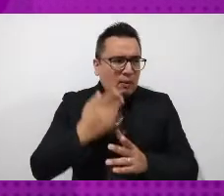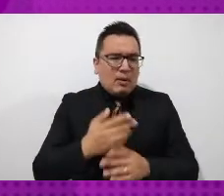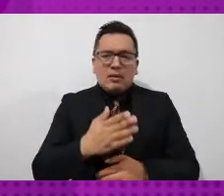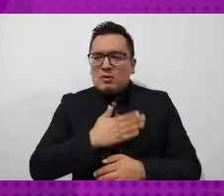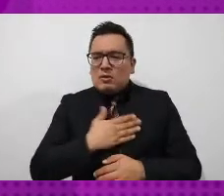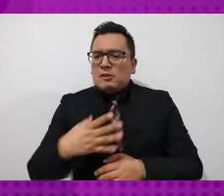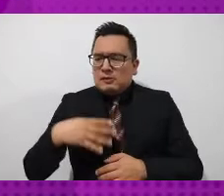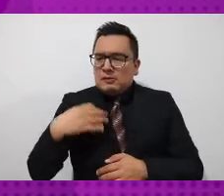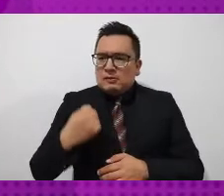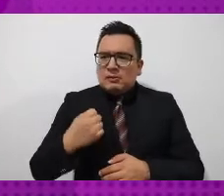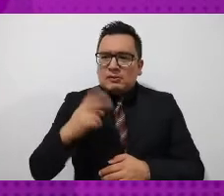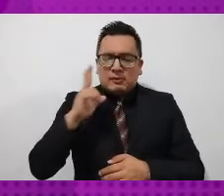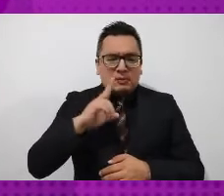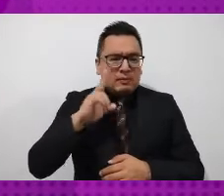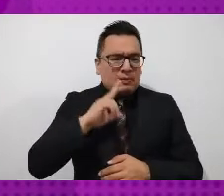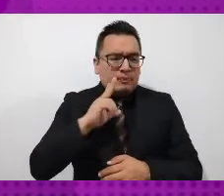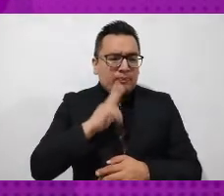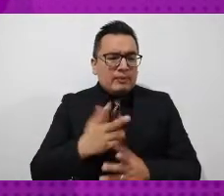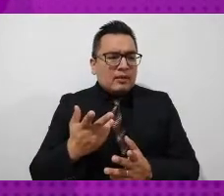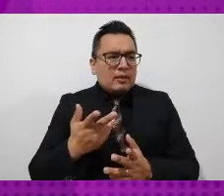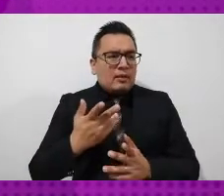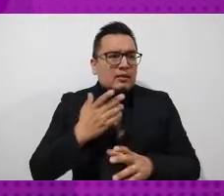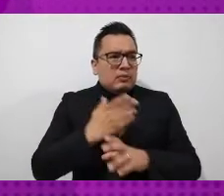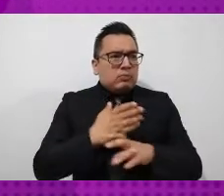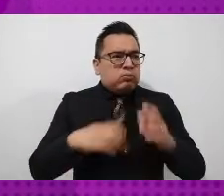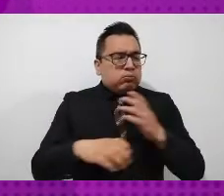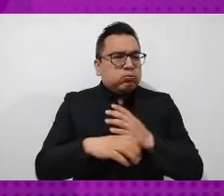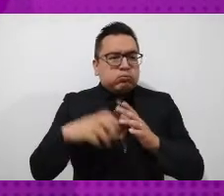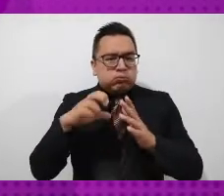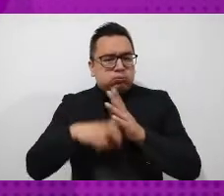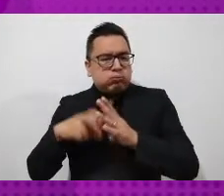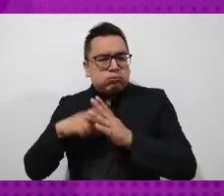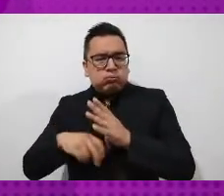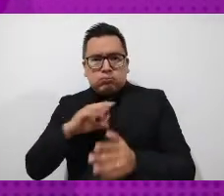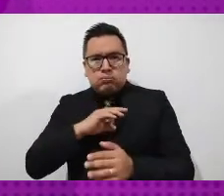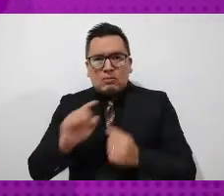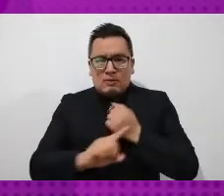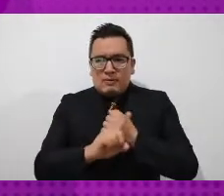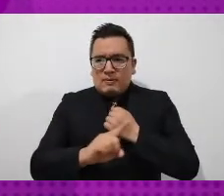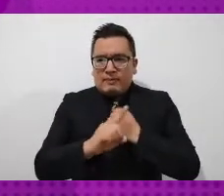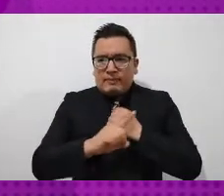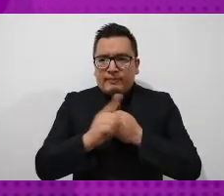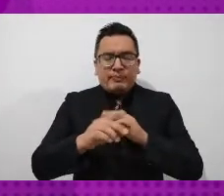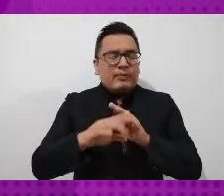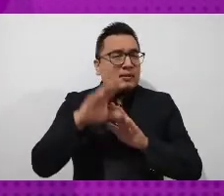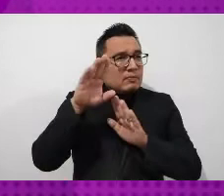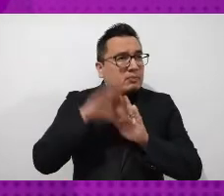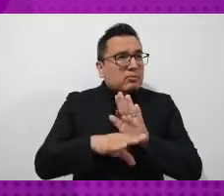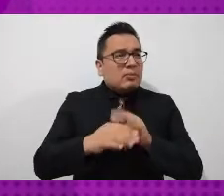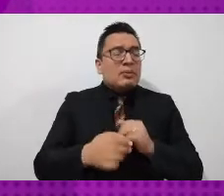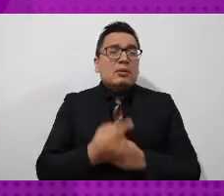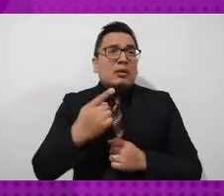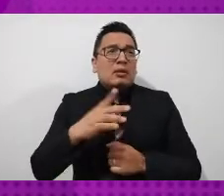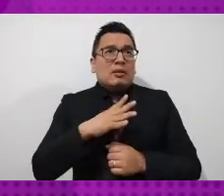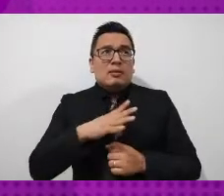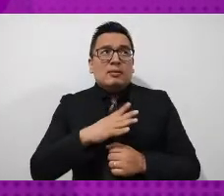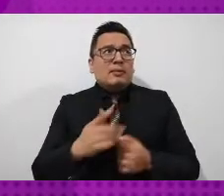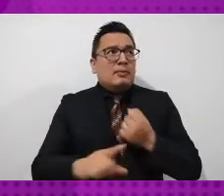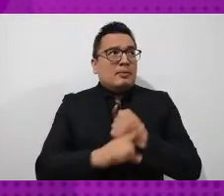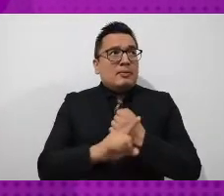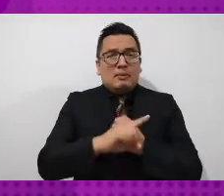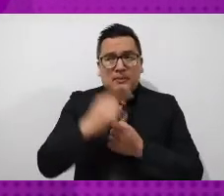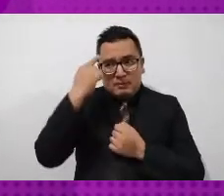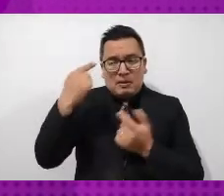y ciudadanos, el que las cosas se vayan dando y que se vayan resolviendo problemáticas que no nada más preocupan a los partidos, sino a